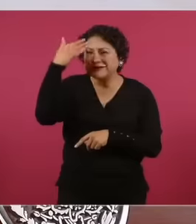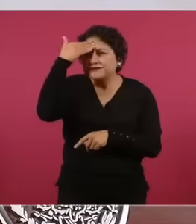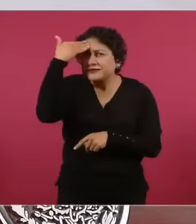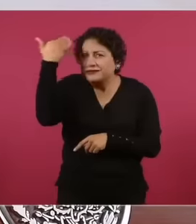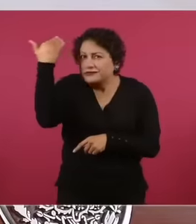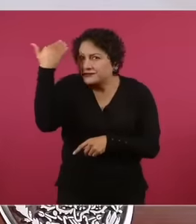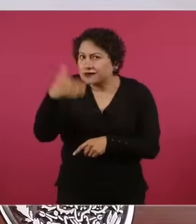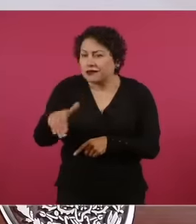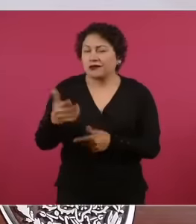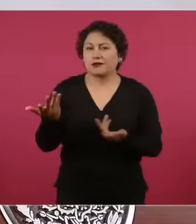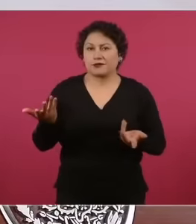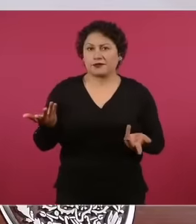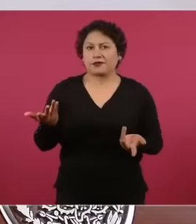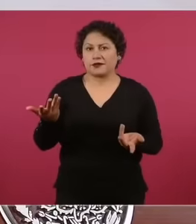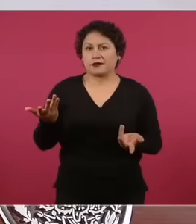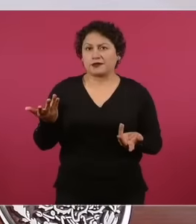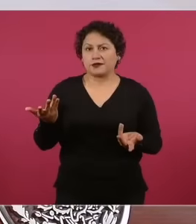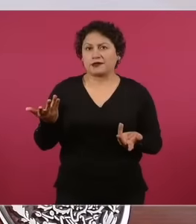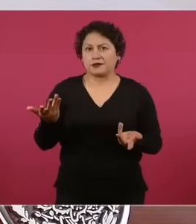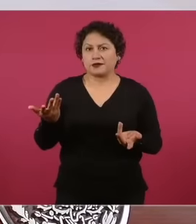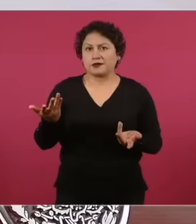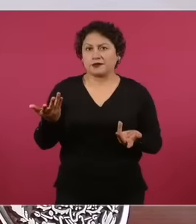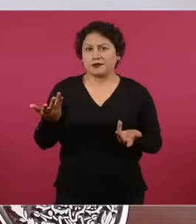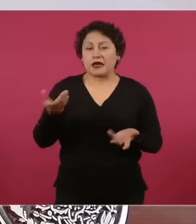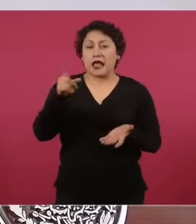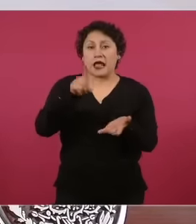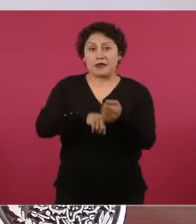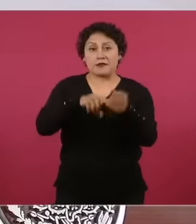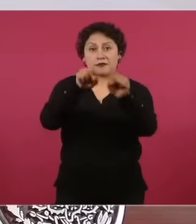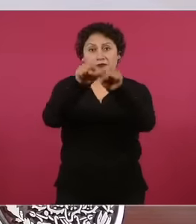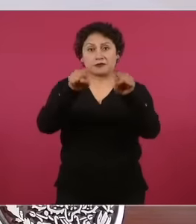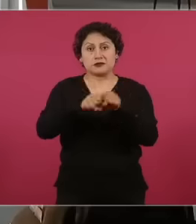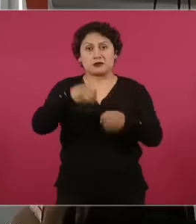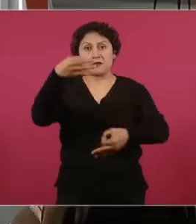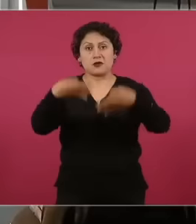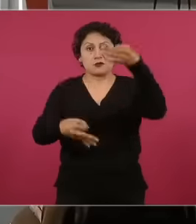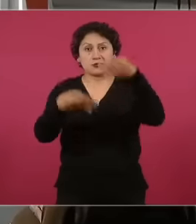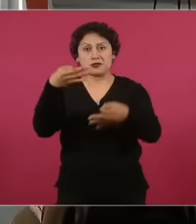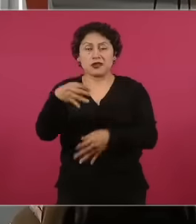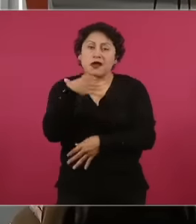de que impera la corrupción en el Poder Judicial,